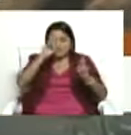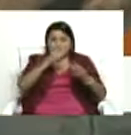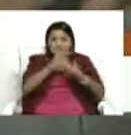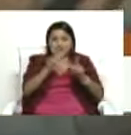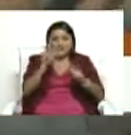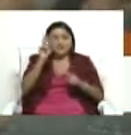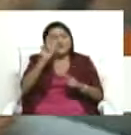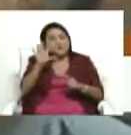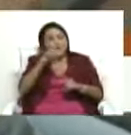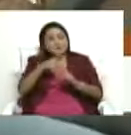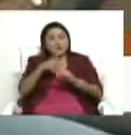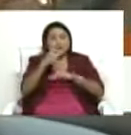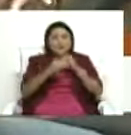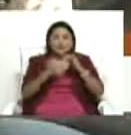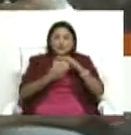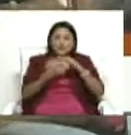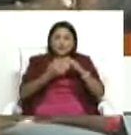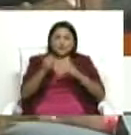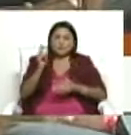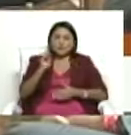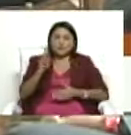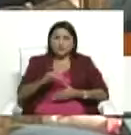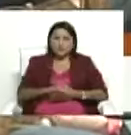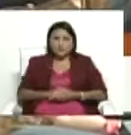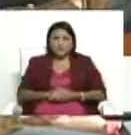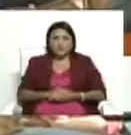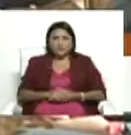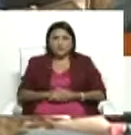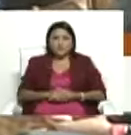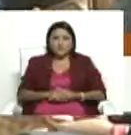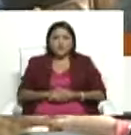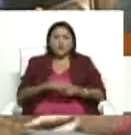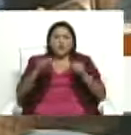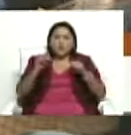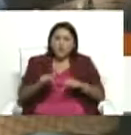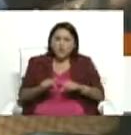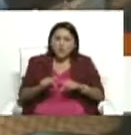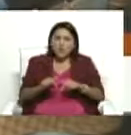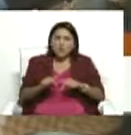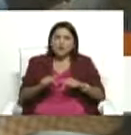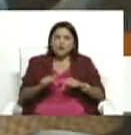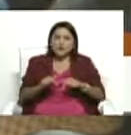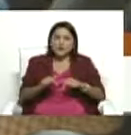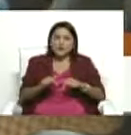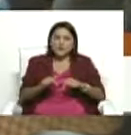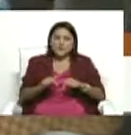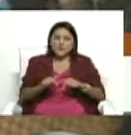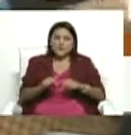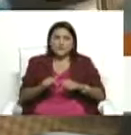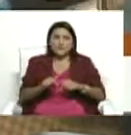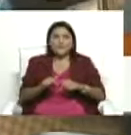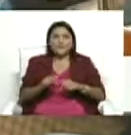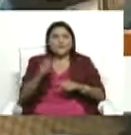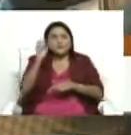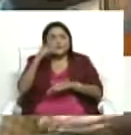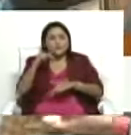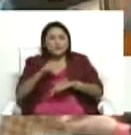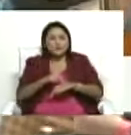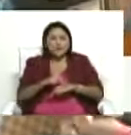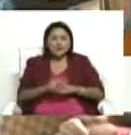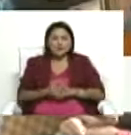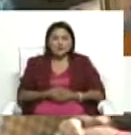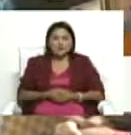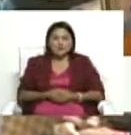de las instituciones de nuestro país. El día de hoy, acá en el Salón Elíptico del Palacio Federal Legislativo,